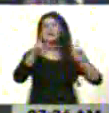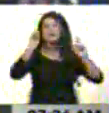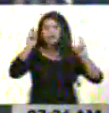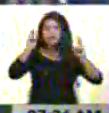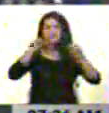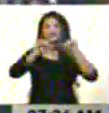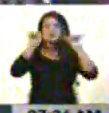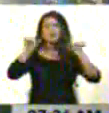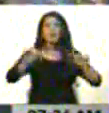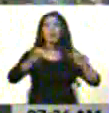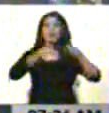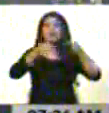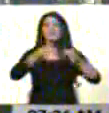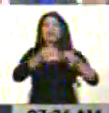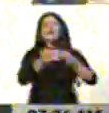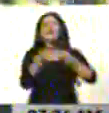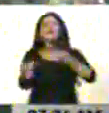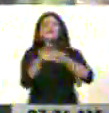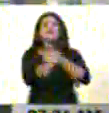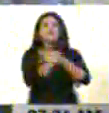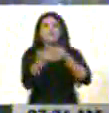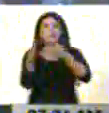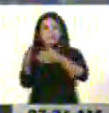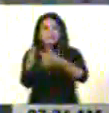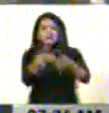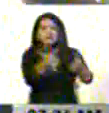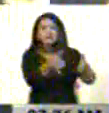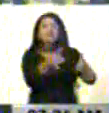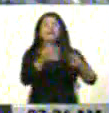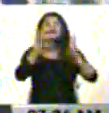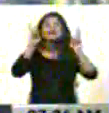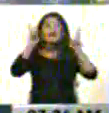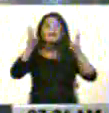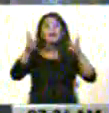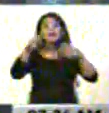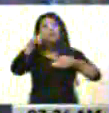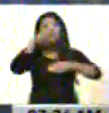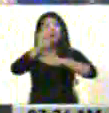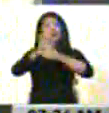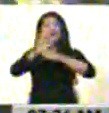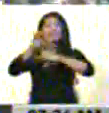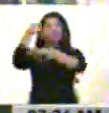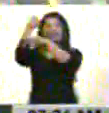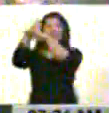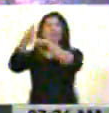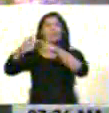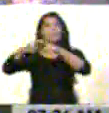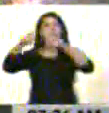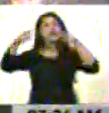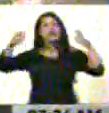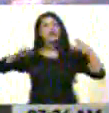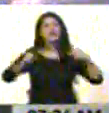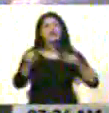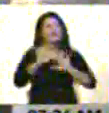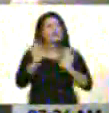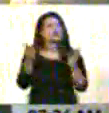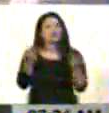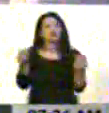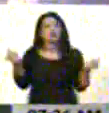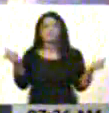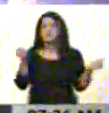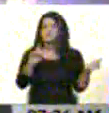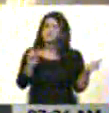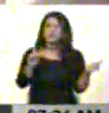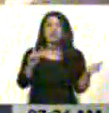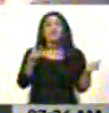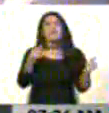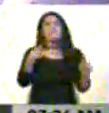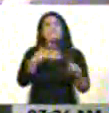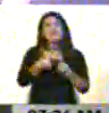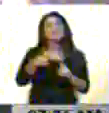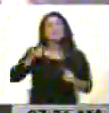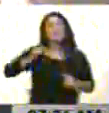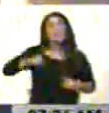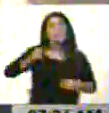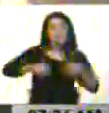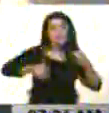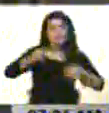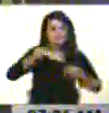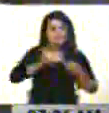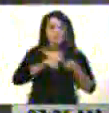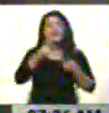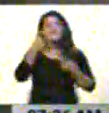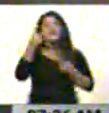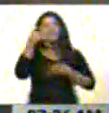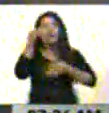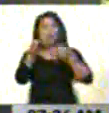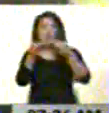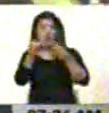justicia, porque el tema de seguridad no lo vamos a resolver solo con más policía, también necesitamos más jueces, también necesitamos más fiscales,